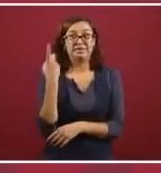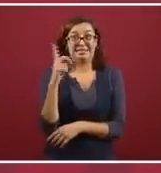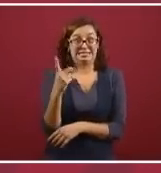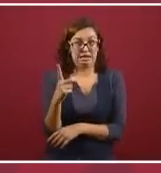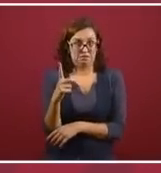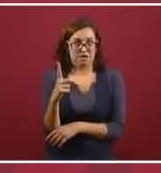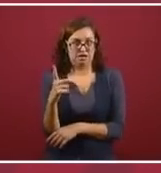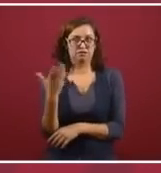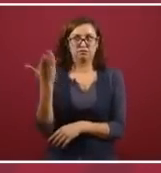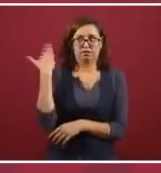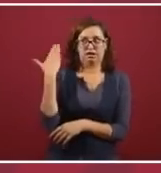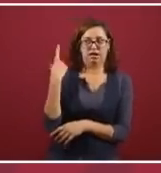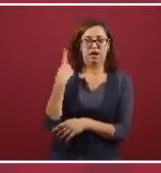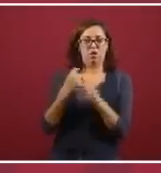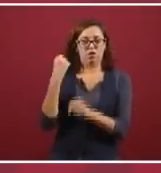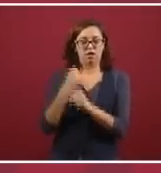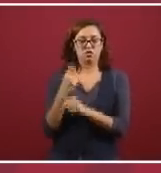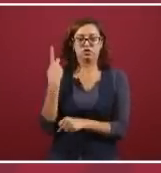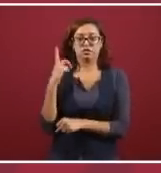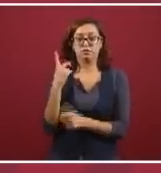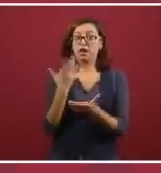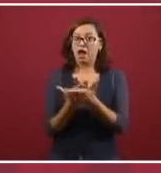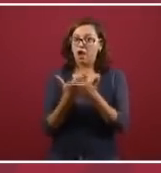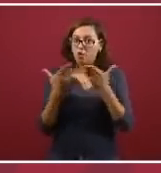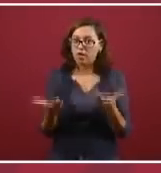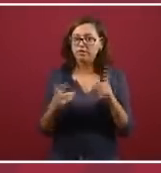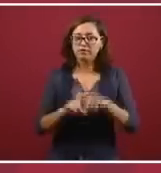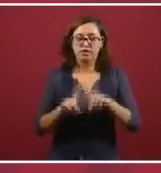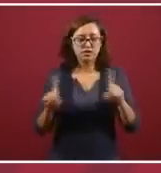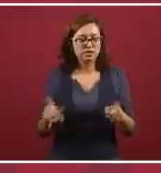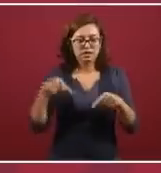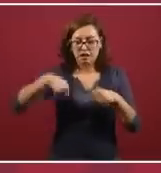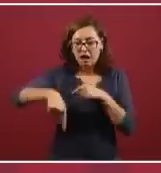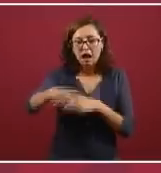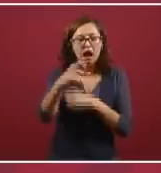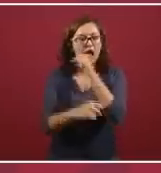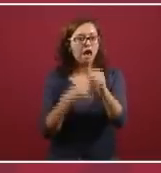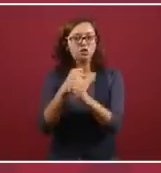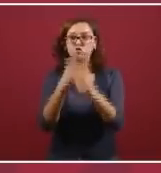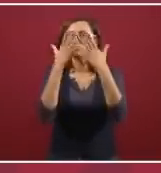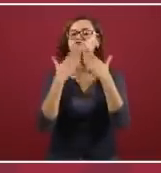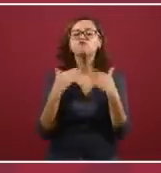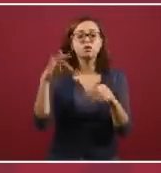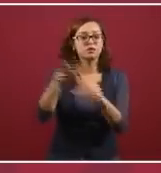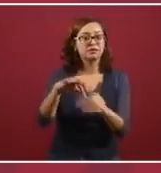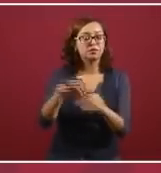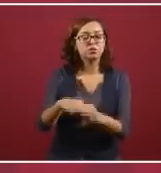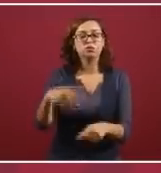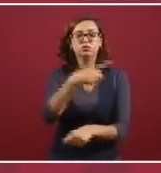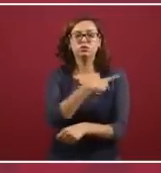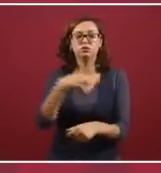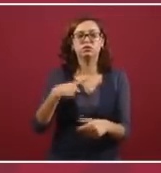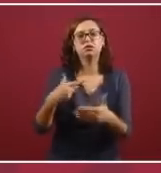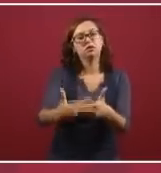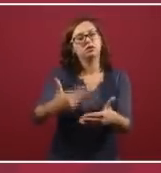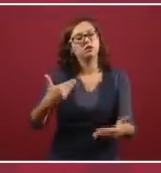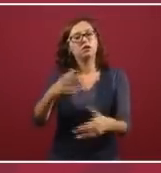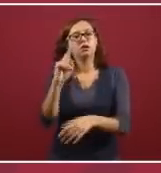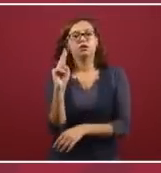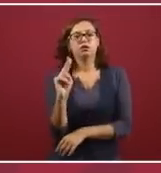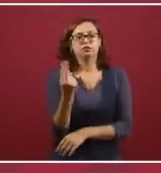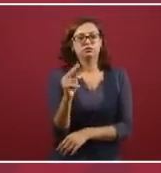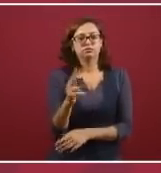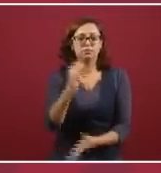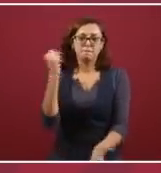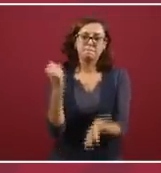pasado. Se aprobó, ahora no, ahora tiene que estar aprobado en noviembre el presupuesto, por